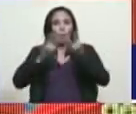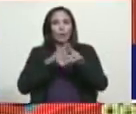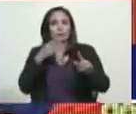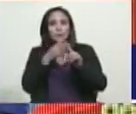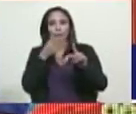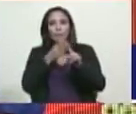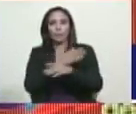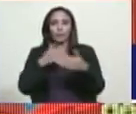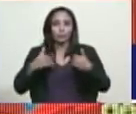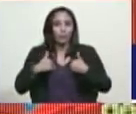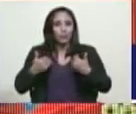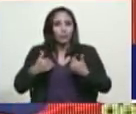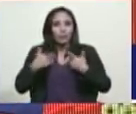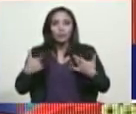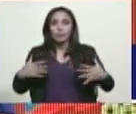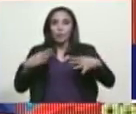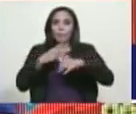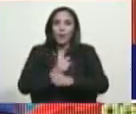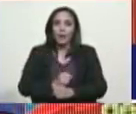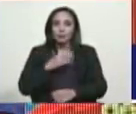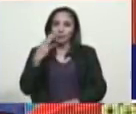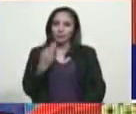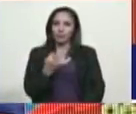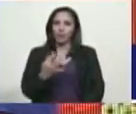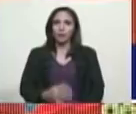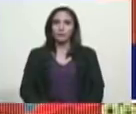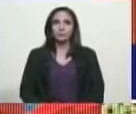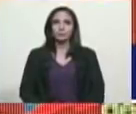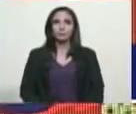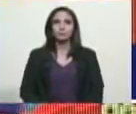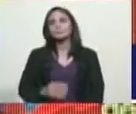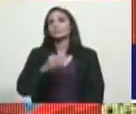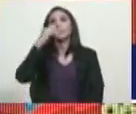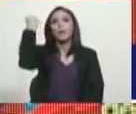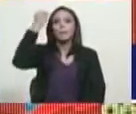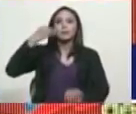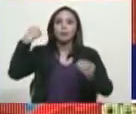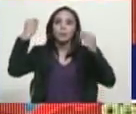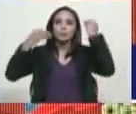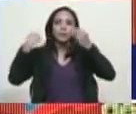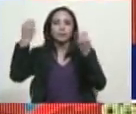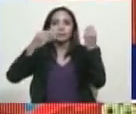su sufrir, en su esperanza. Pensar en grande,